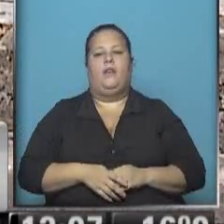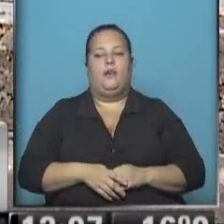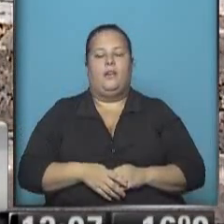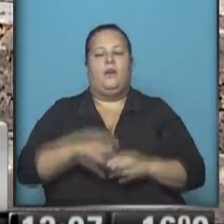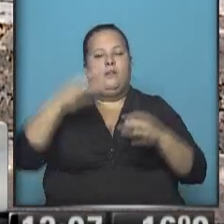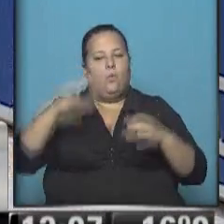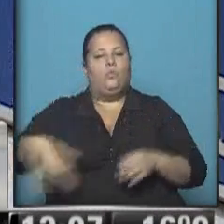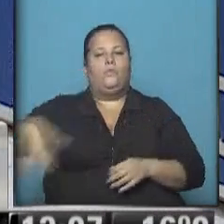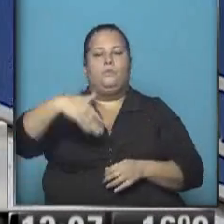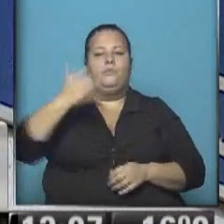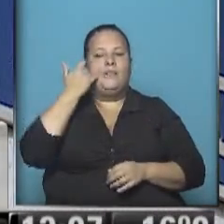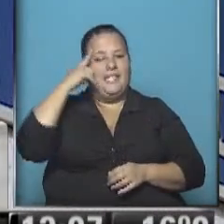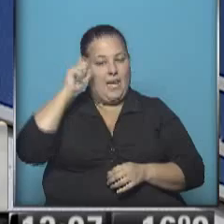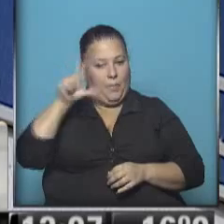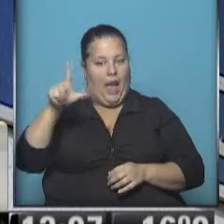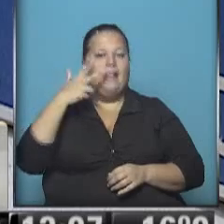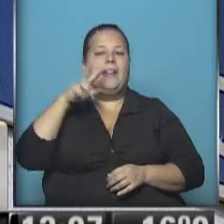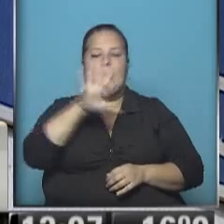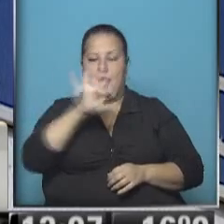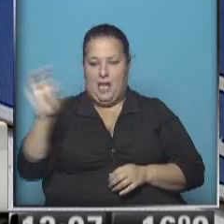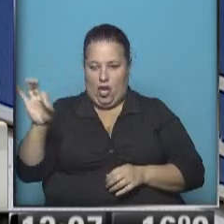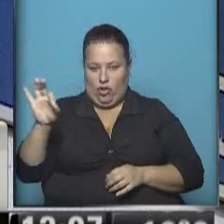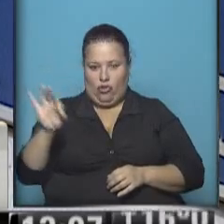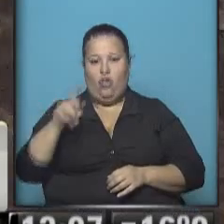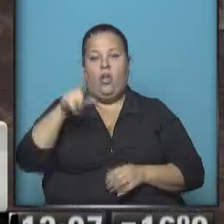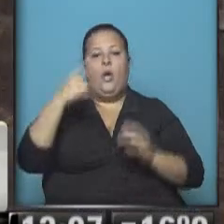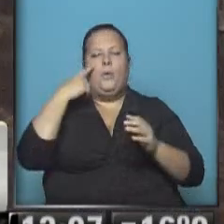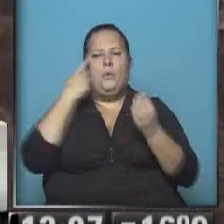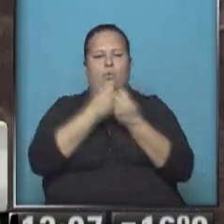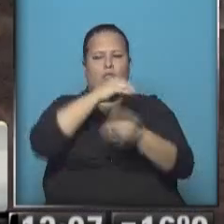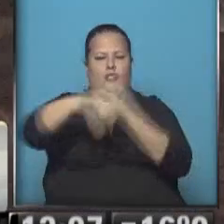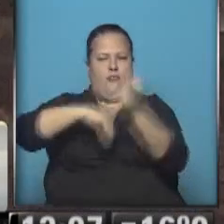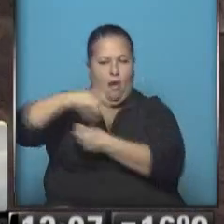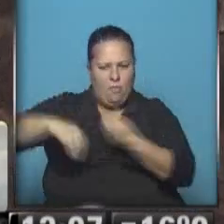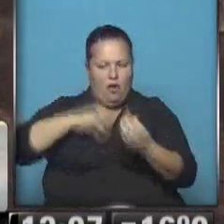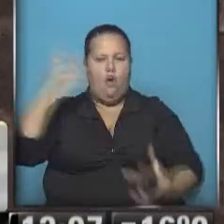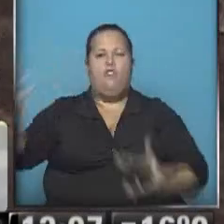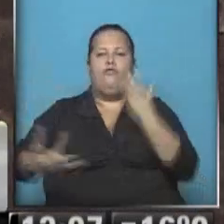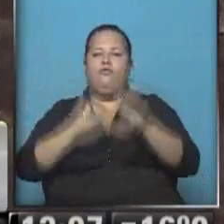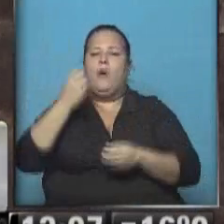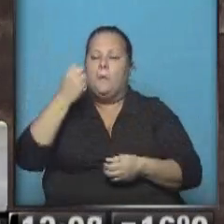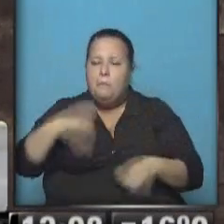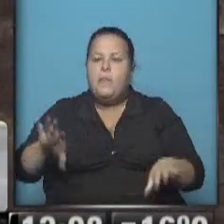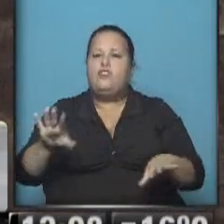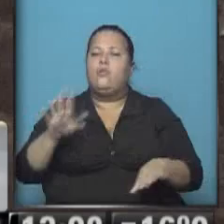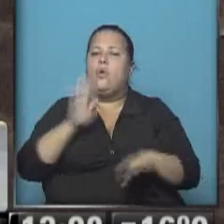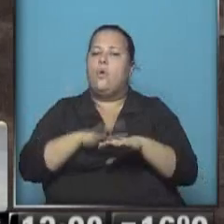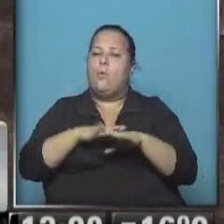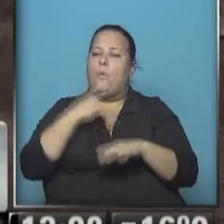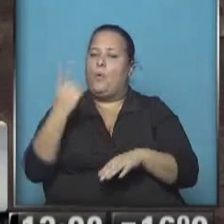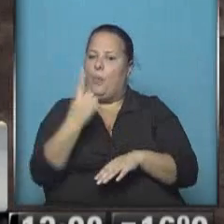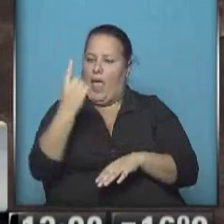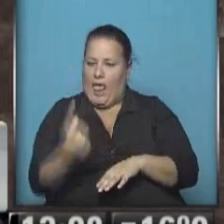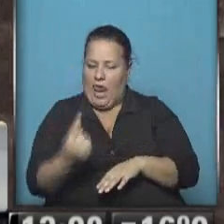exactamente en la calle observar al 3500 donde vivían varias familias el fuego se habría iniciado por una vela